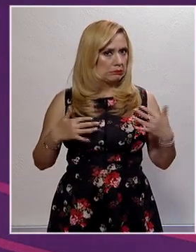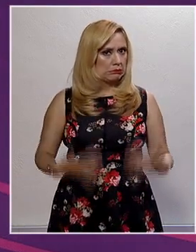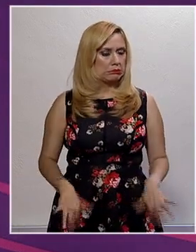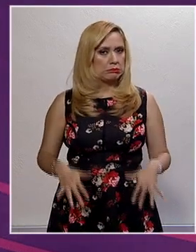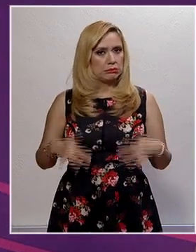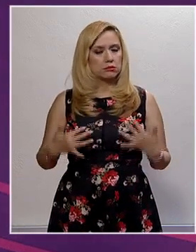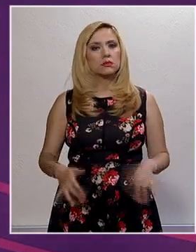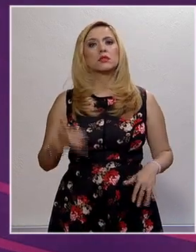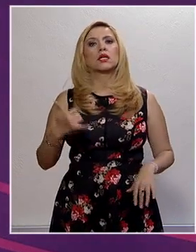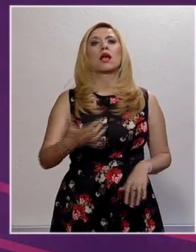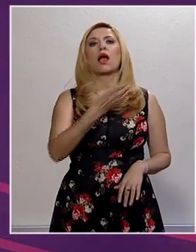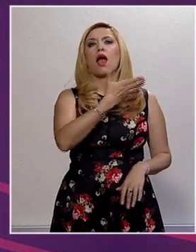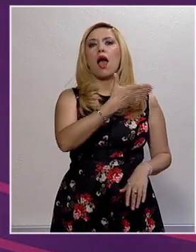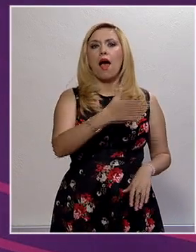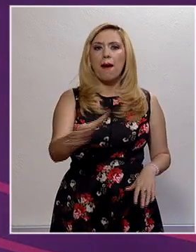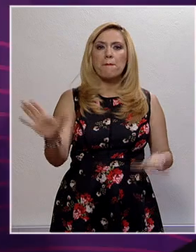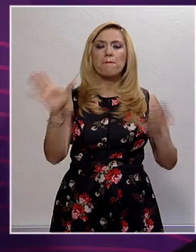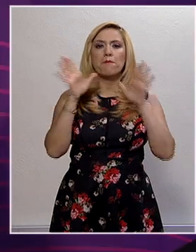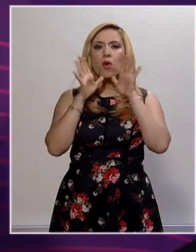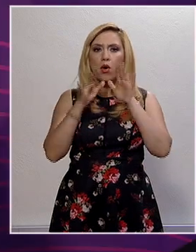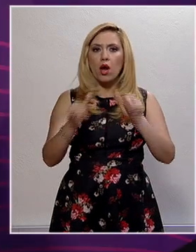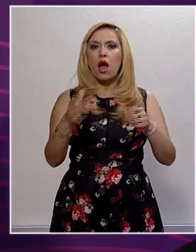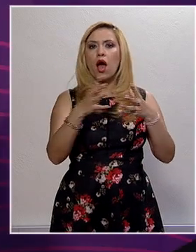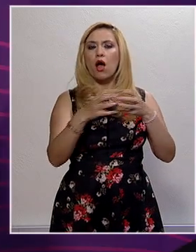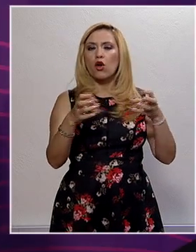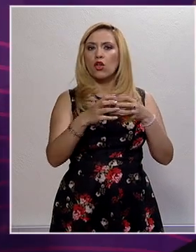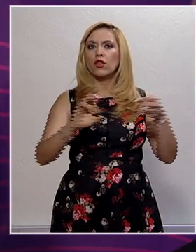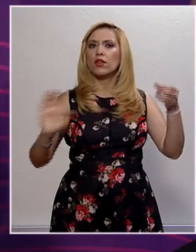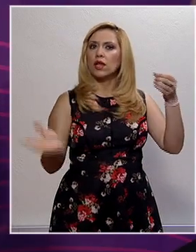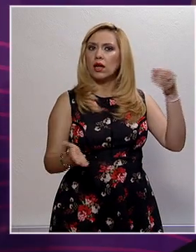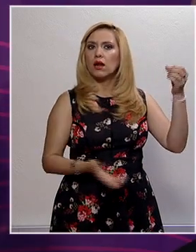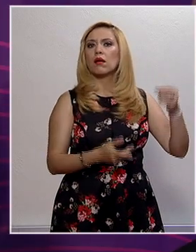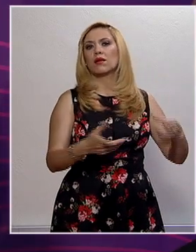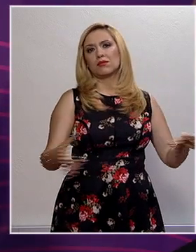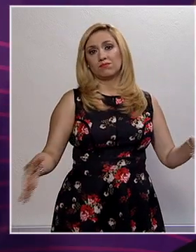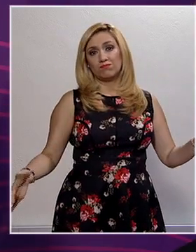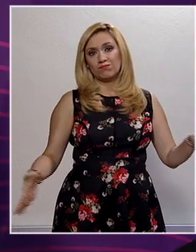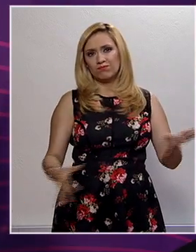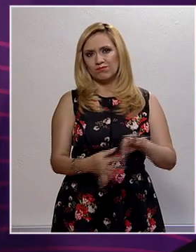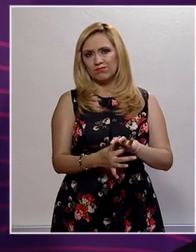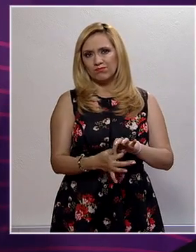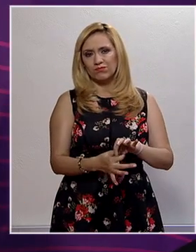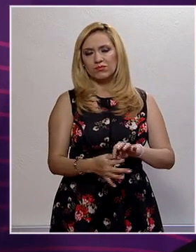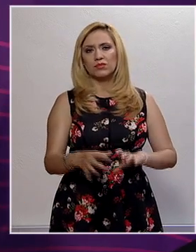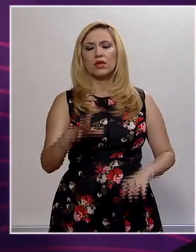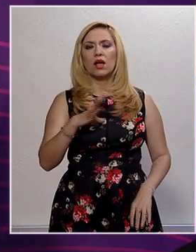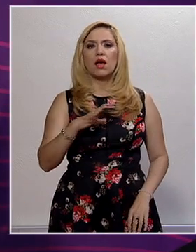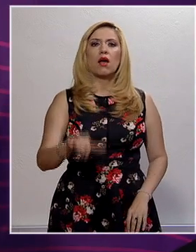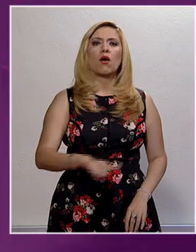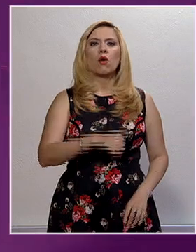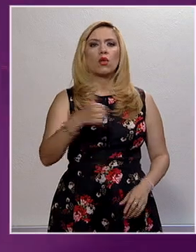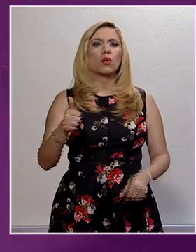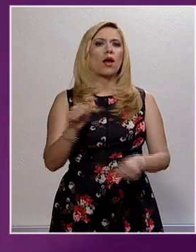al caso Campo Algodonero en ese caso. También hay otro amparo directo en